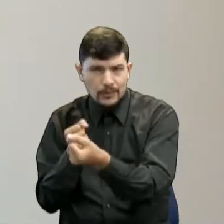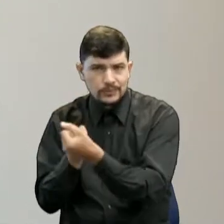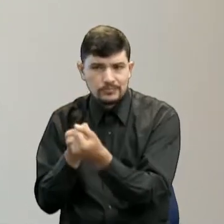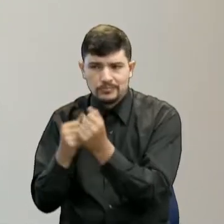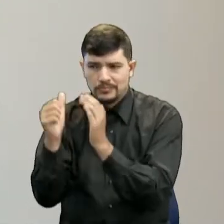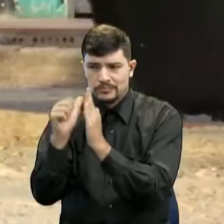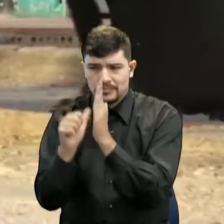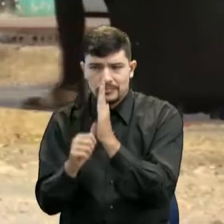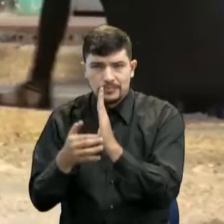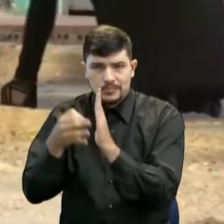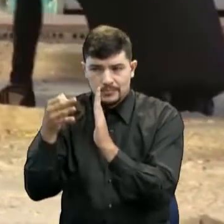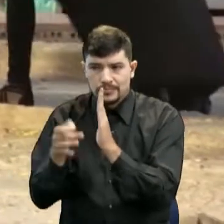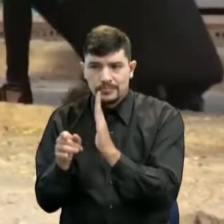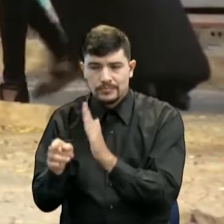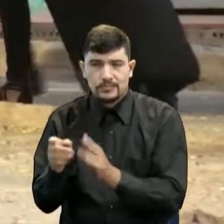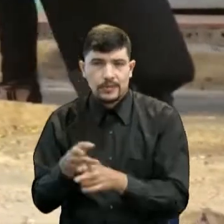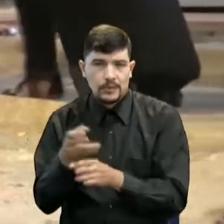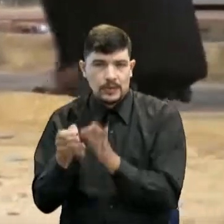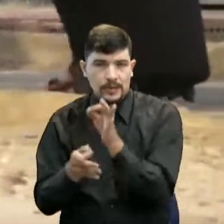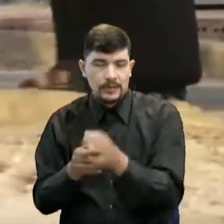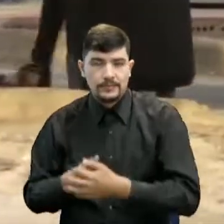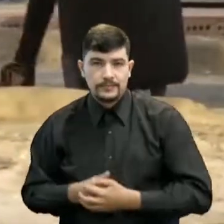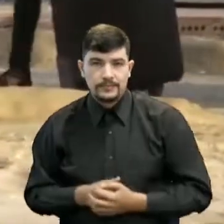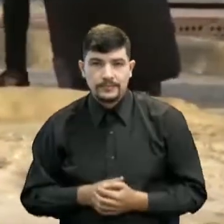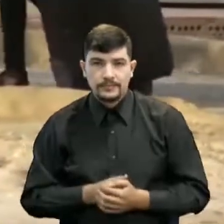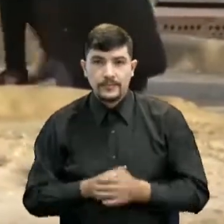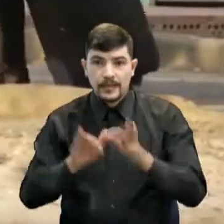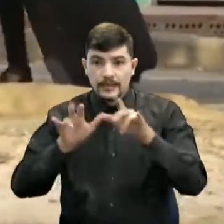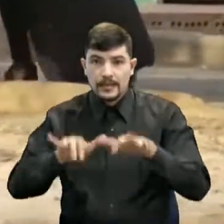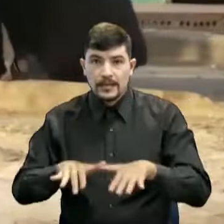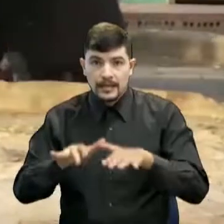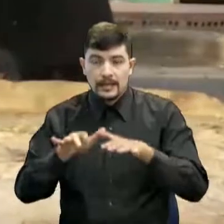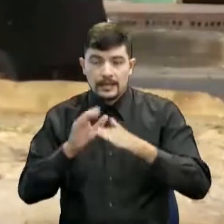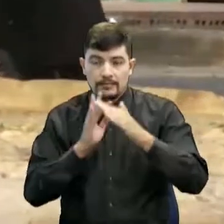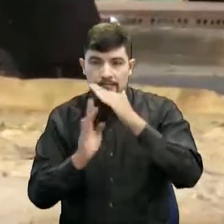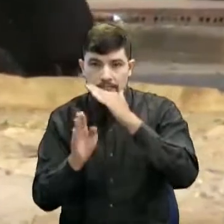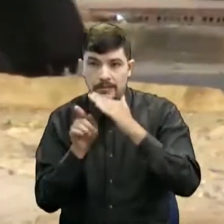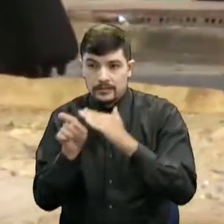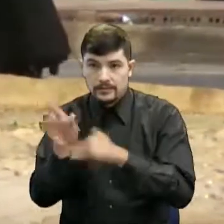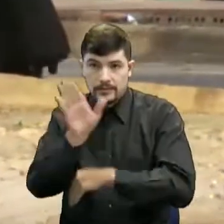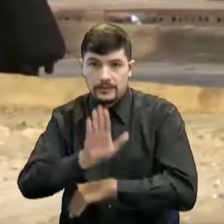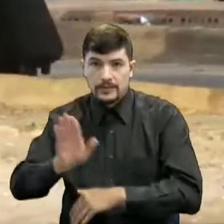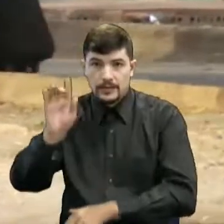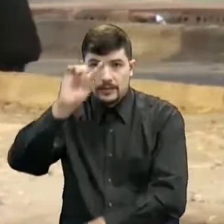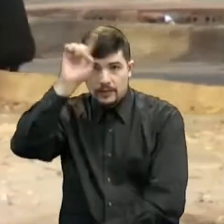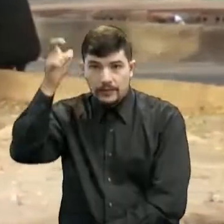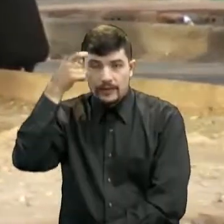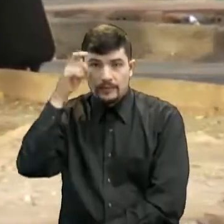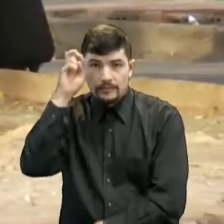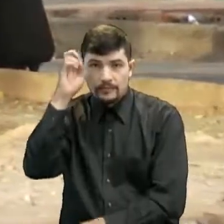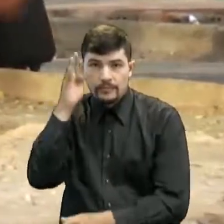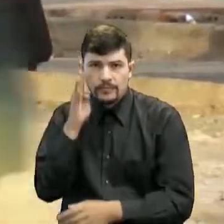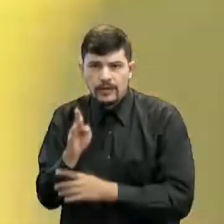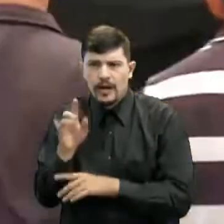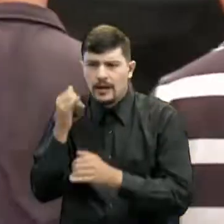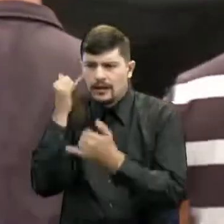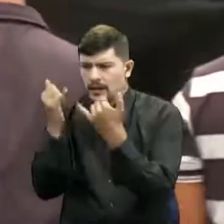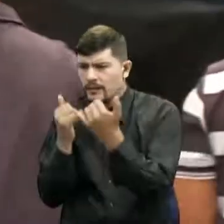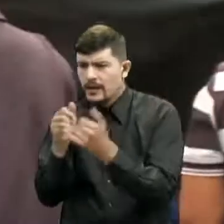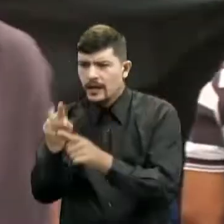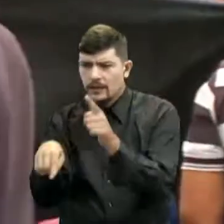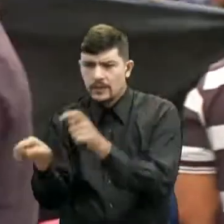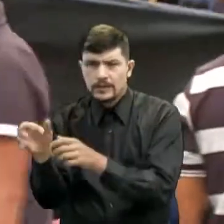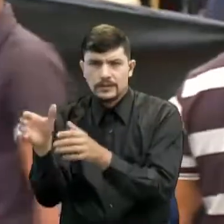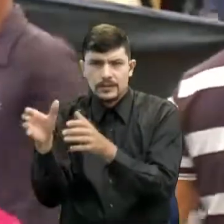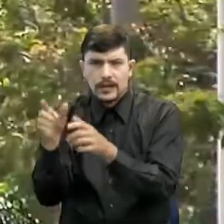medidas de bioseguridad el sistema de monitoreo diario que tiene la secretaria de fronteras de la gobernación de norte de santander ha detectado grupos de emigrantes de hasta 30